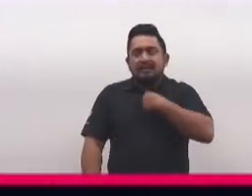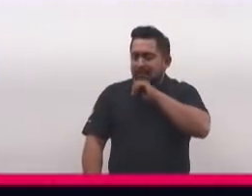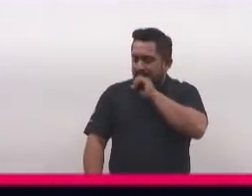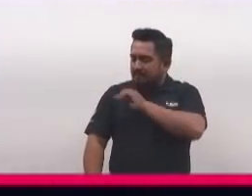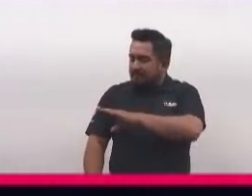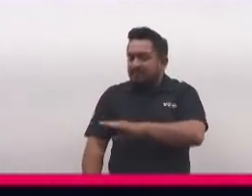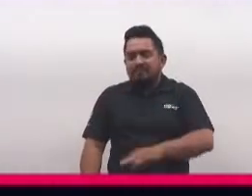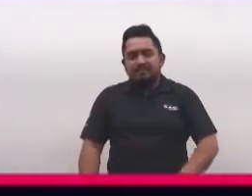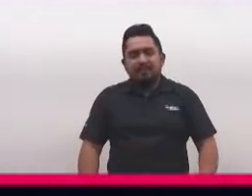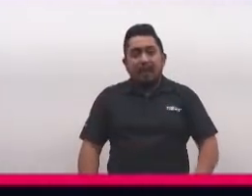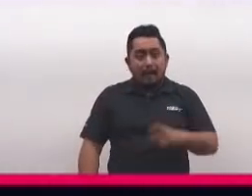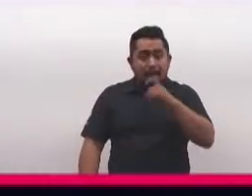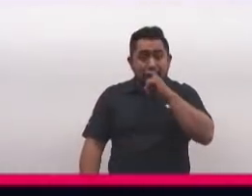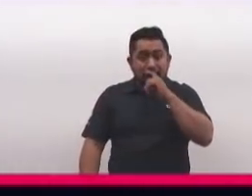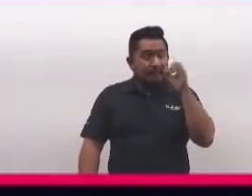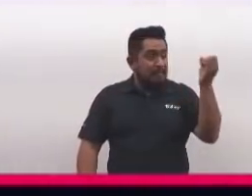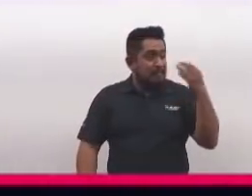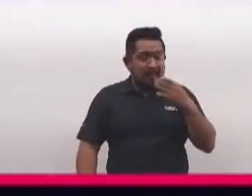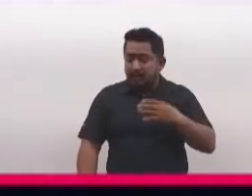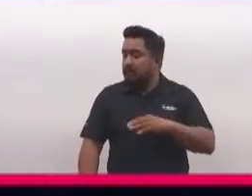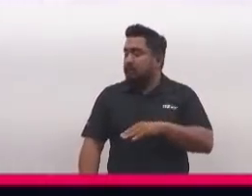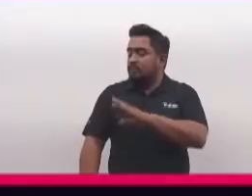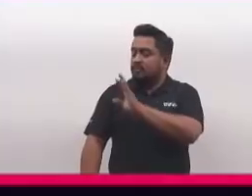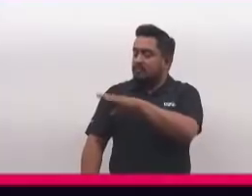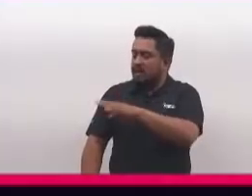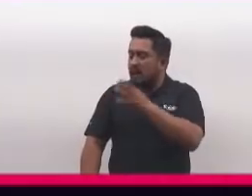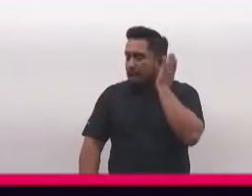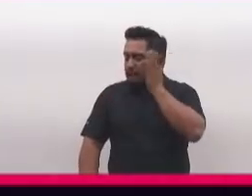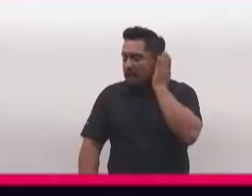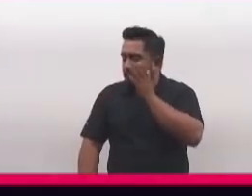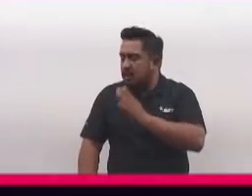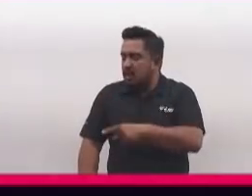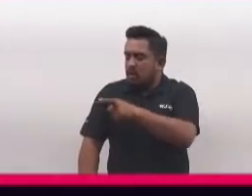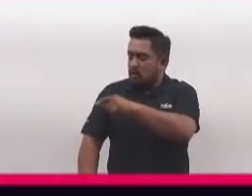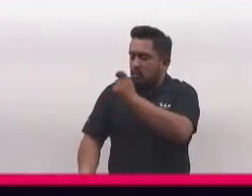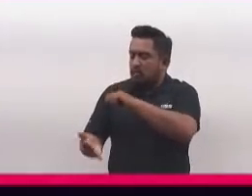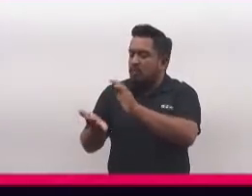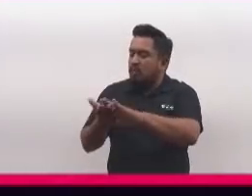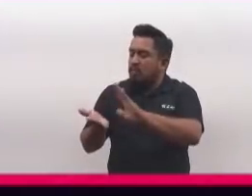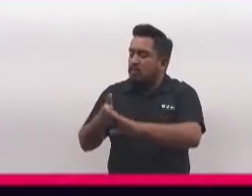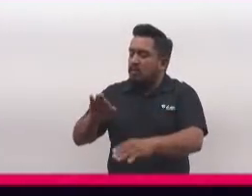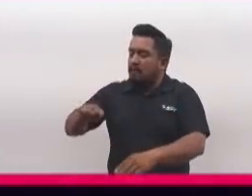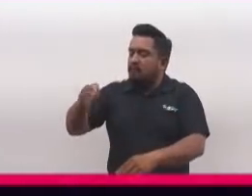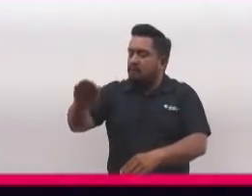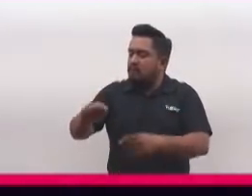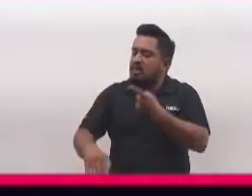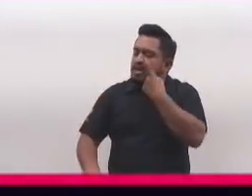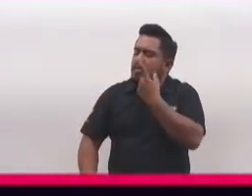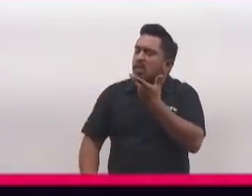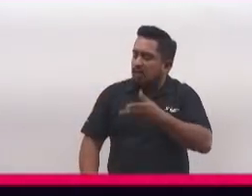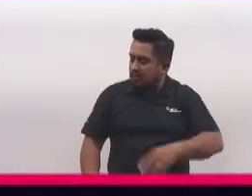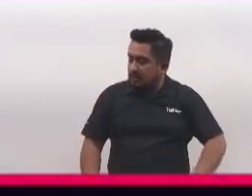hijos y me dijo mira más y de dónde vas a pagar el carro men